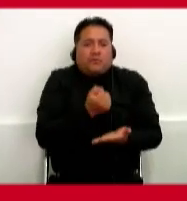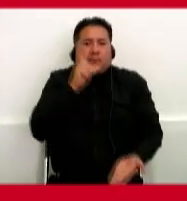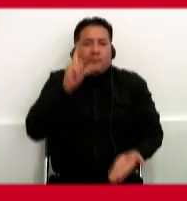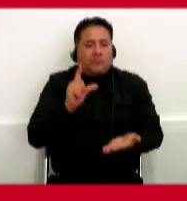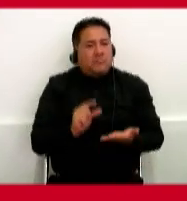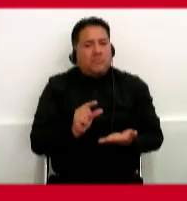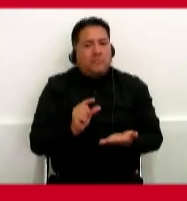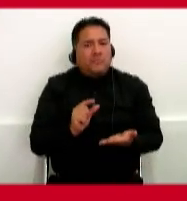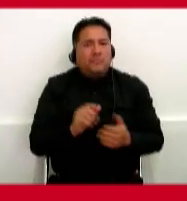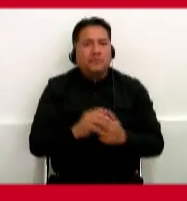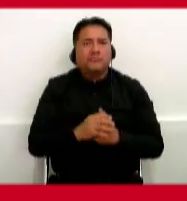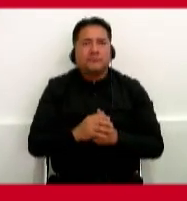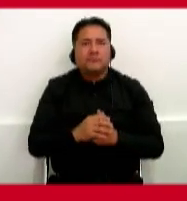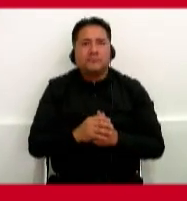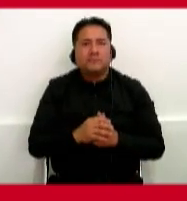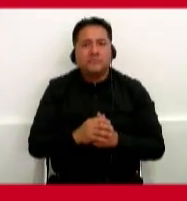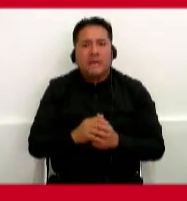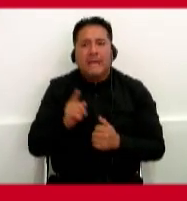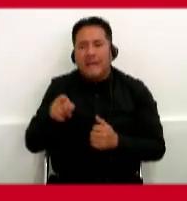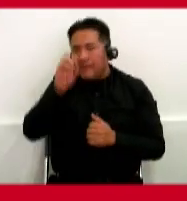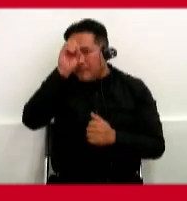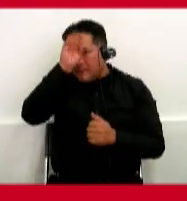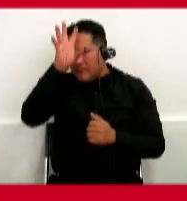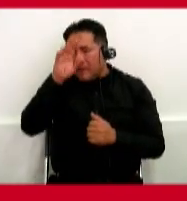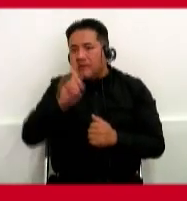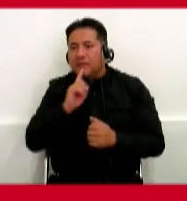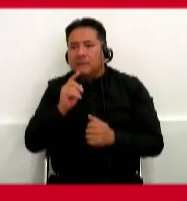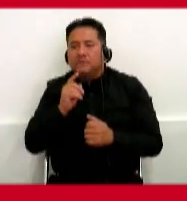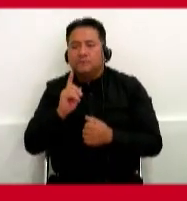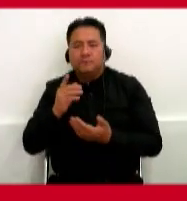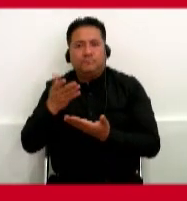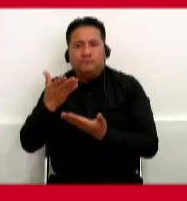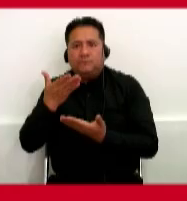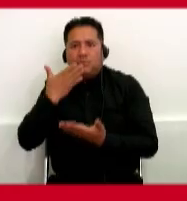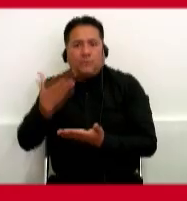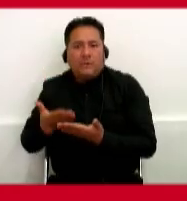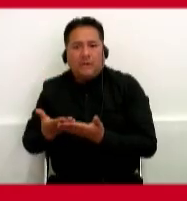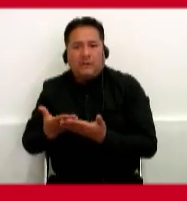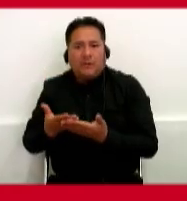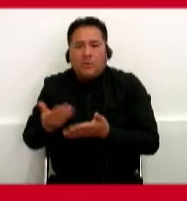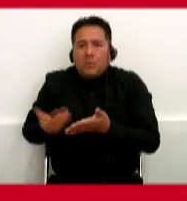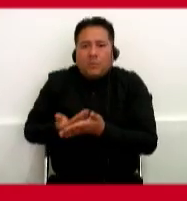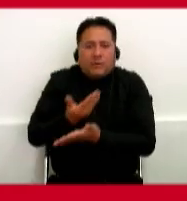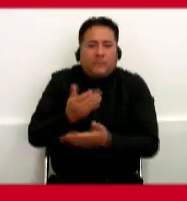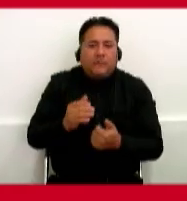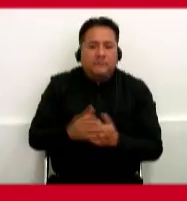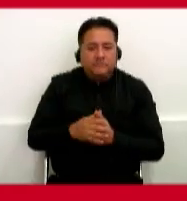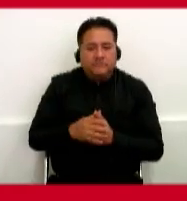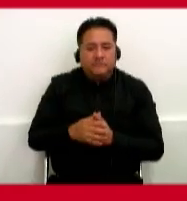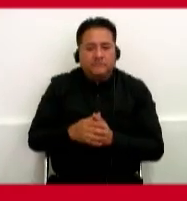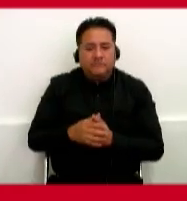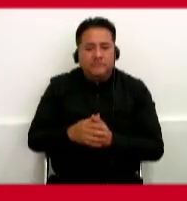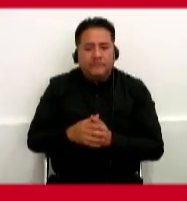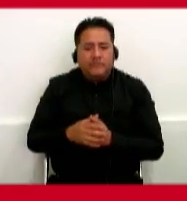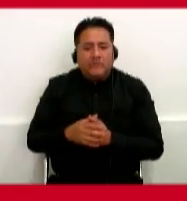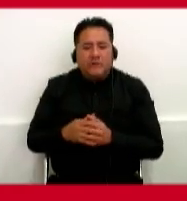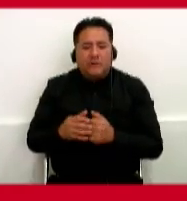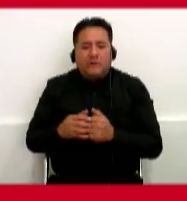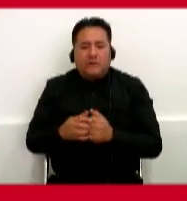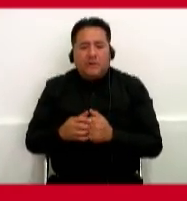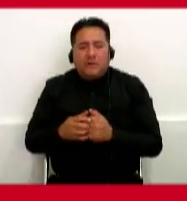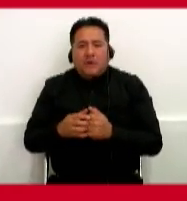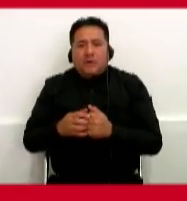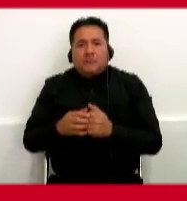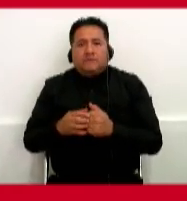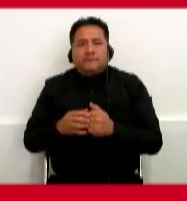y más innovadora. Experiencia que nos viene permitiendo desarrollar distintos proyectos en las